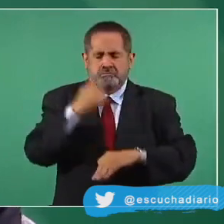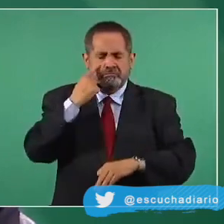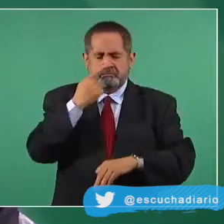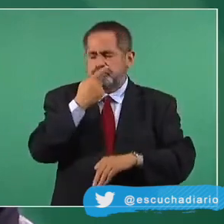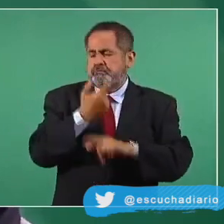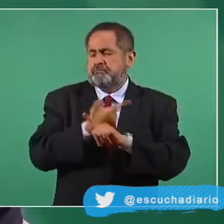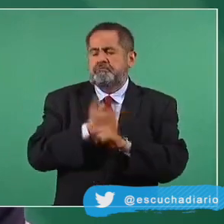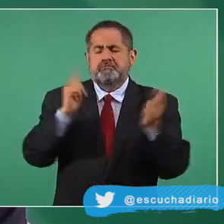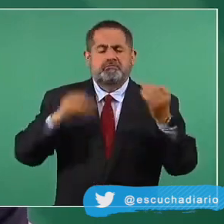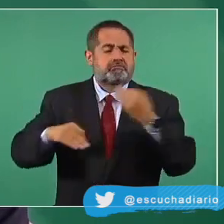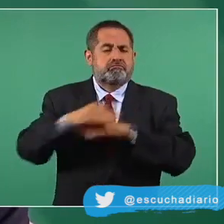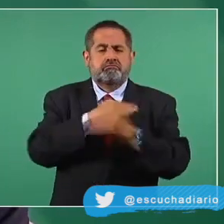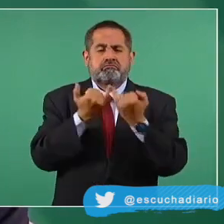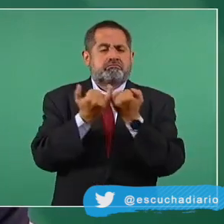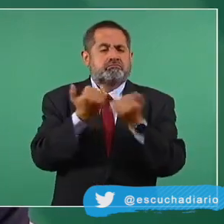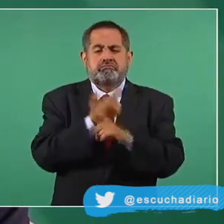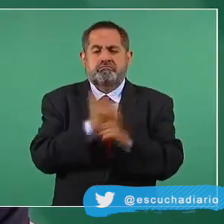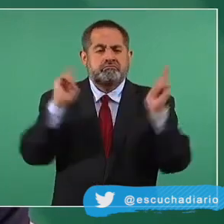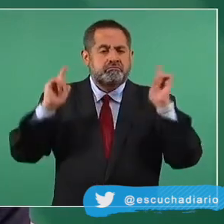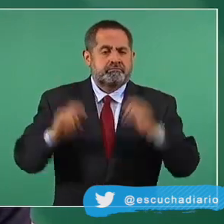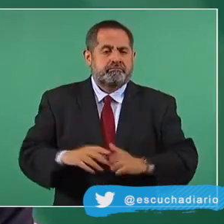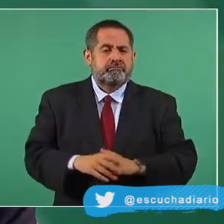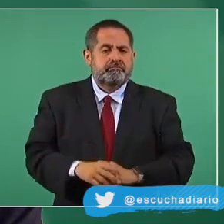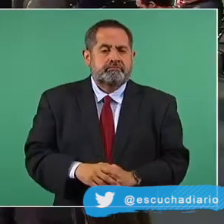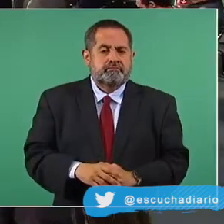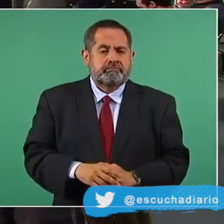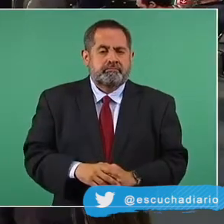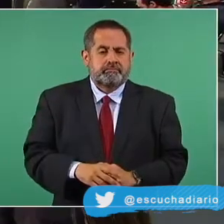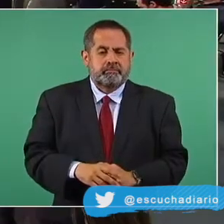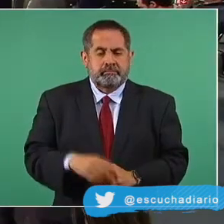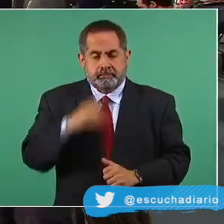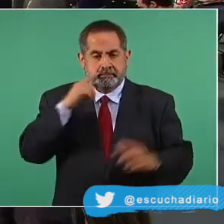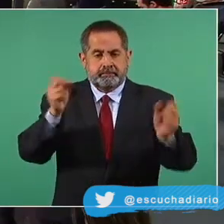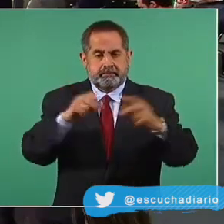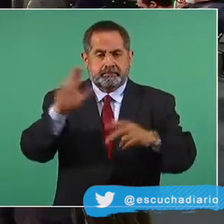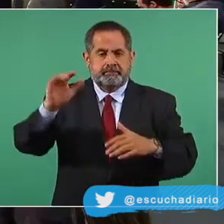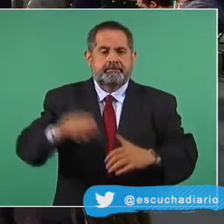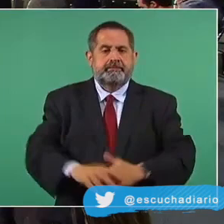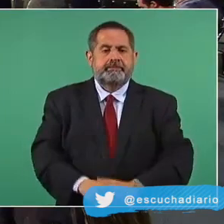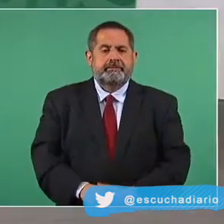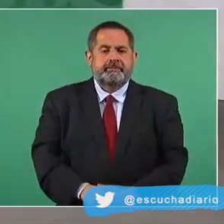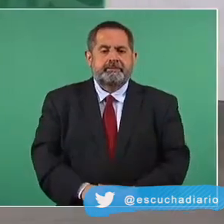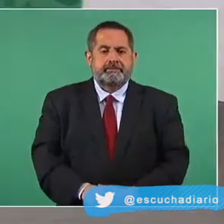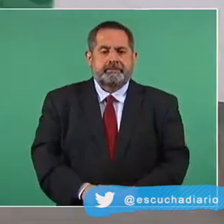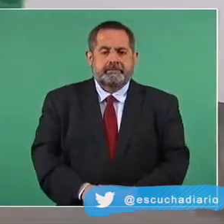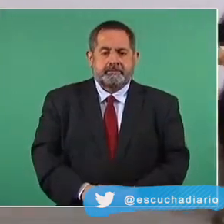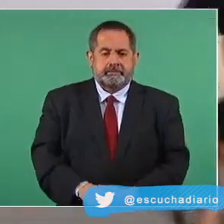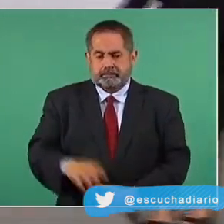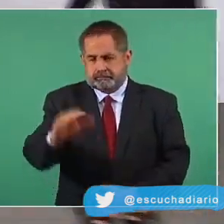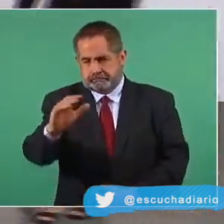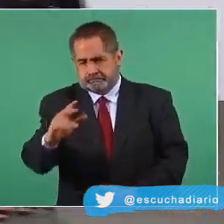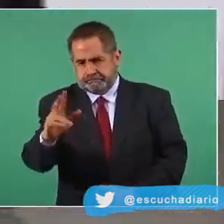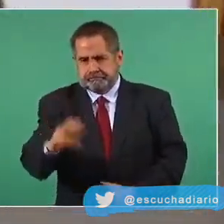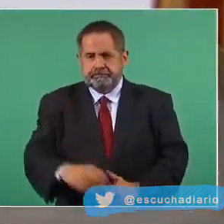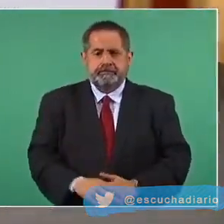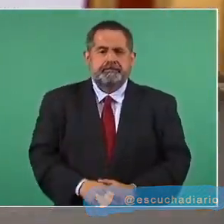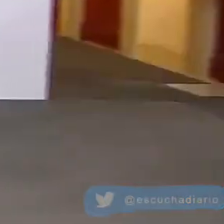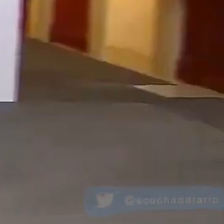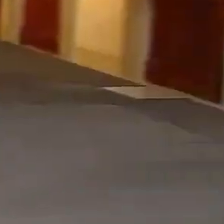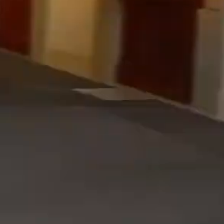México, libertad plena para todos. Bueno, nos vemos. Nos vemos, Jorge.